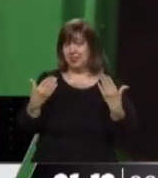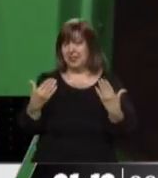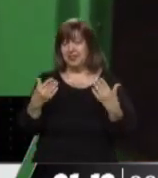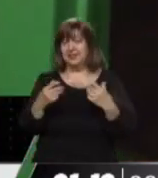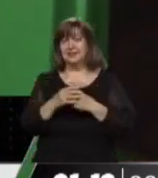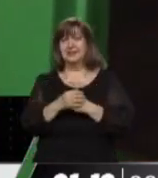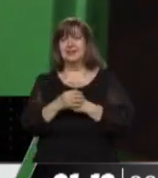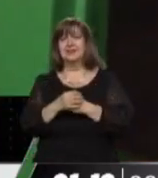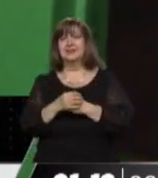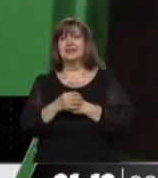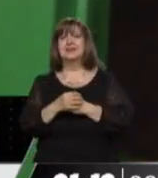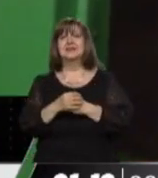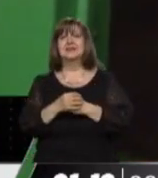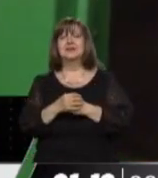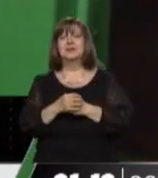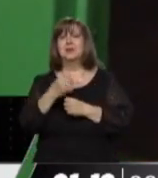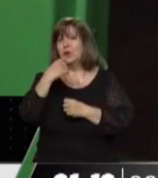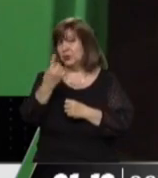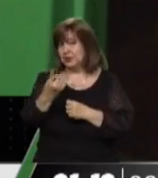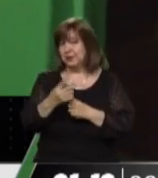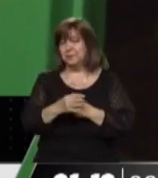cambiado esas costumbres?